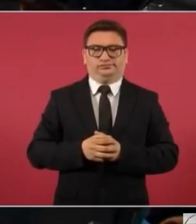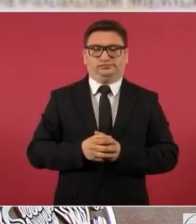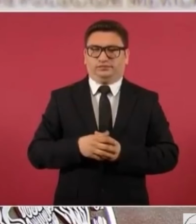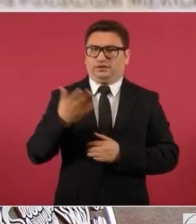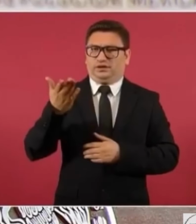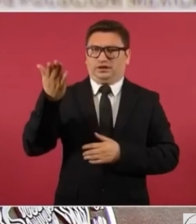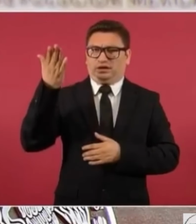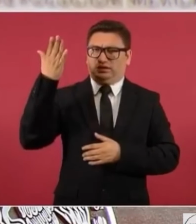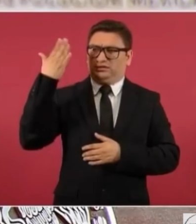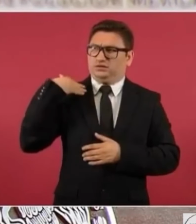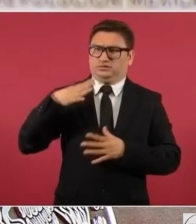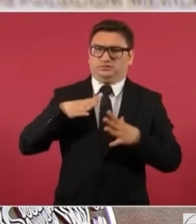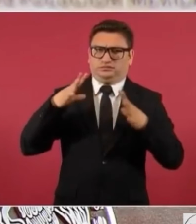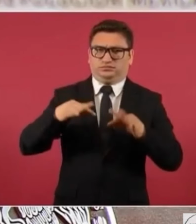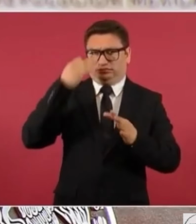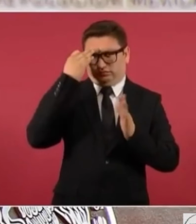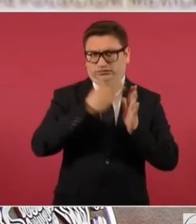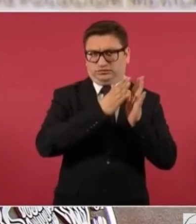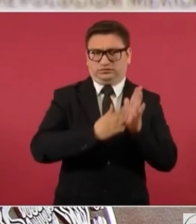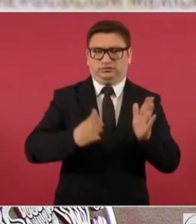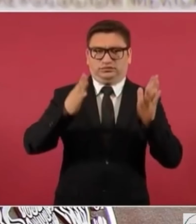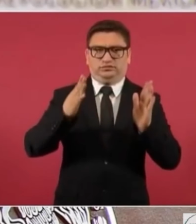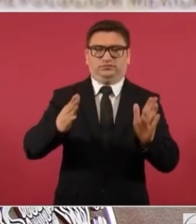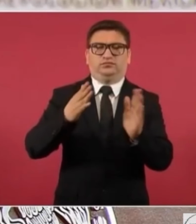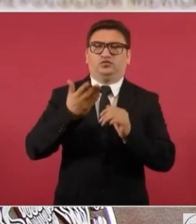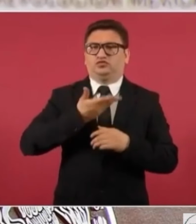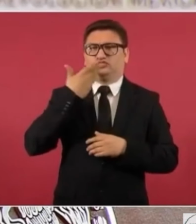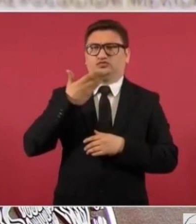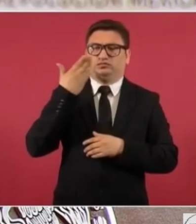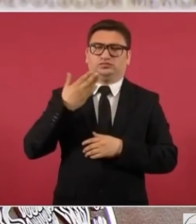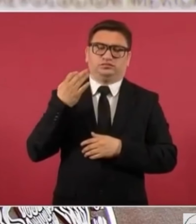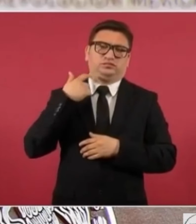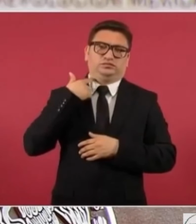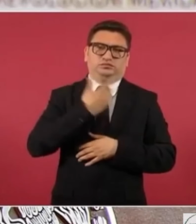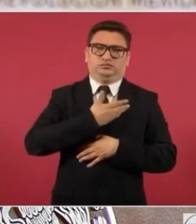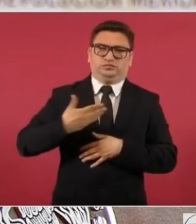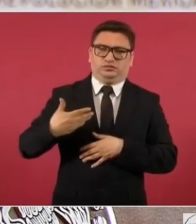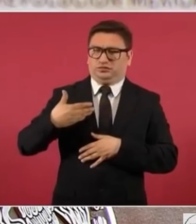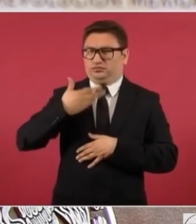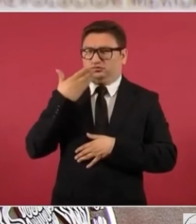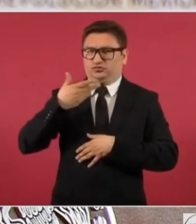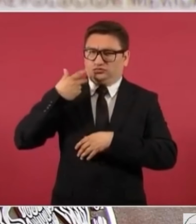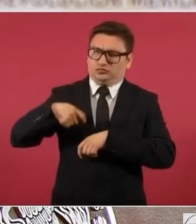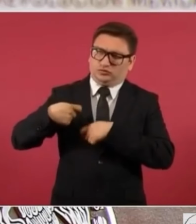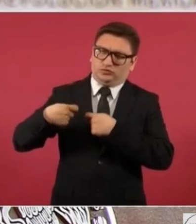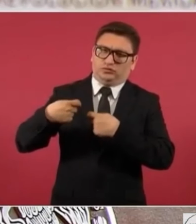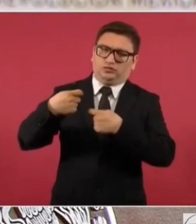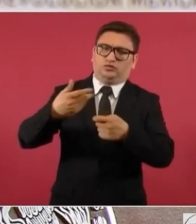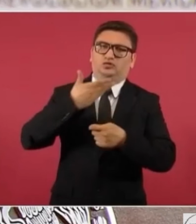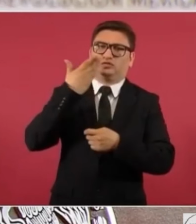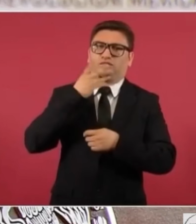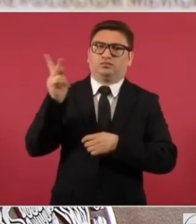estableció durante el periodo neoliberal o neoporfirista.